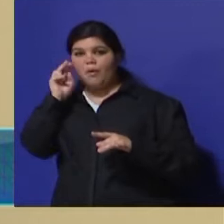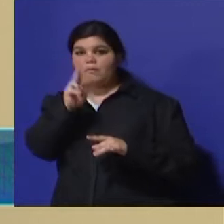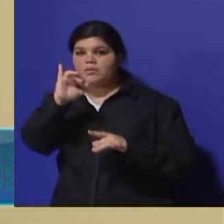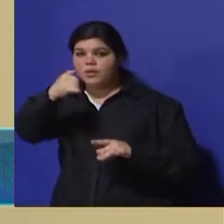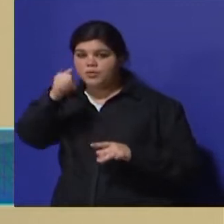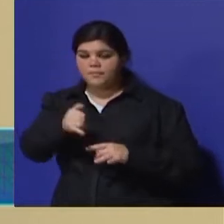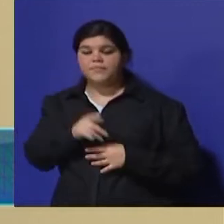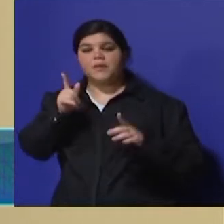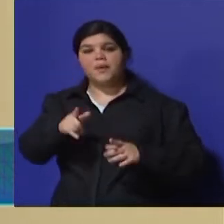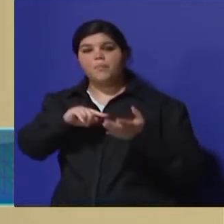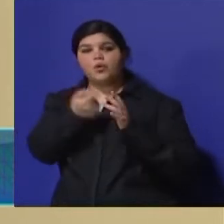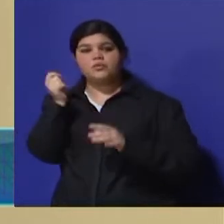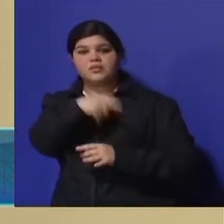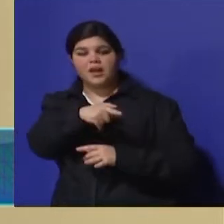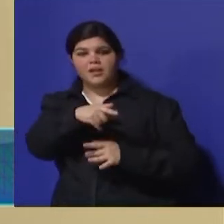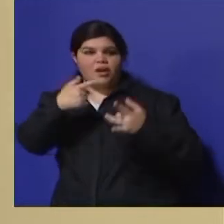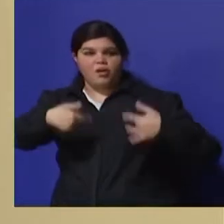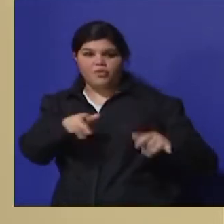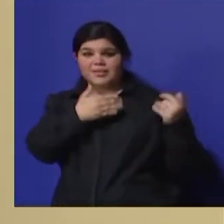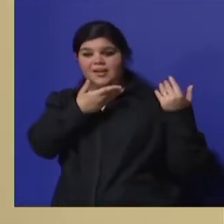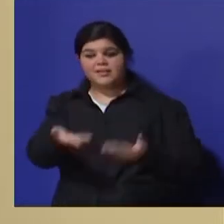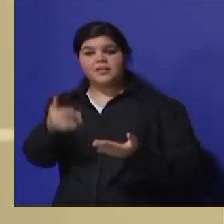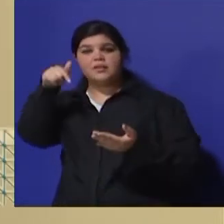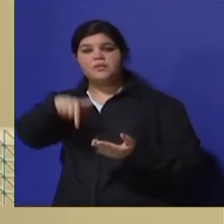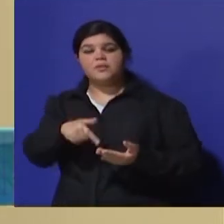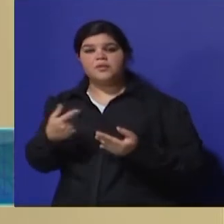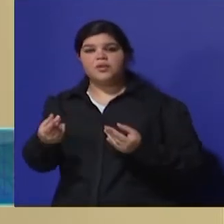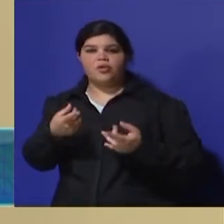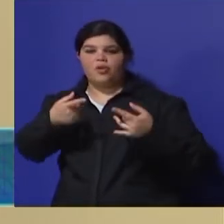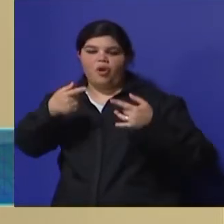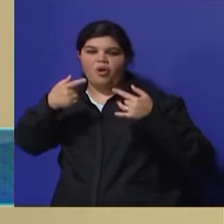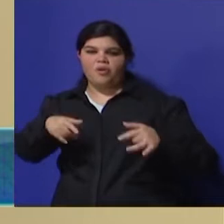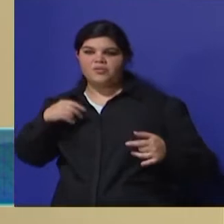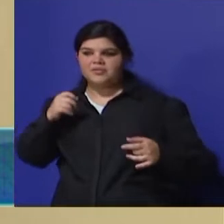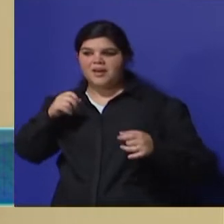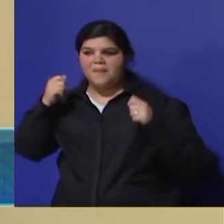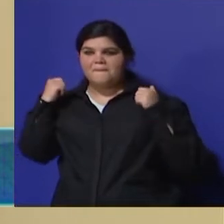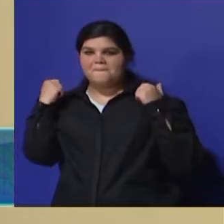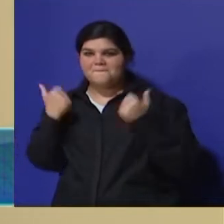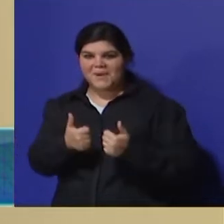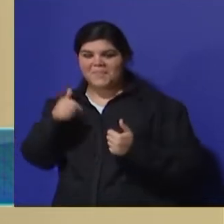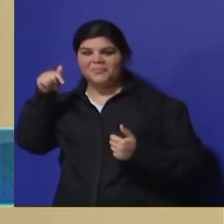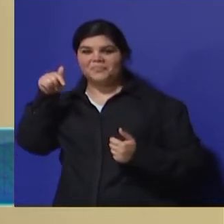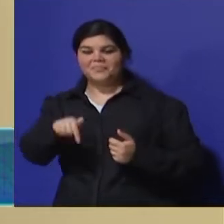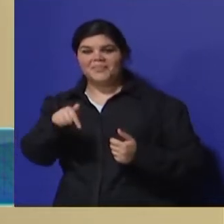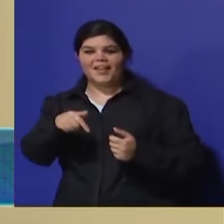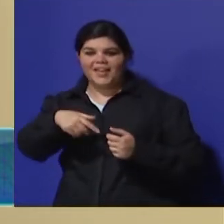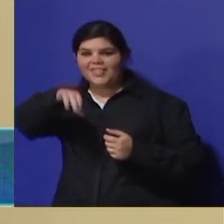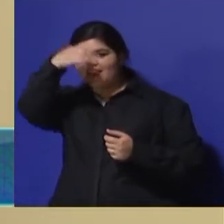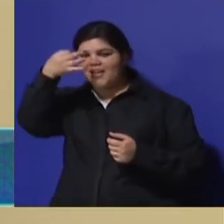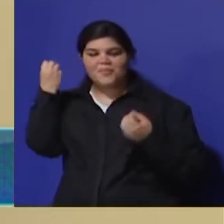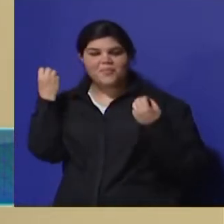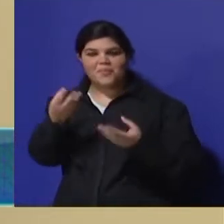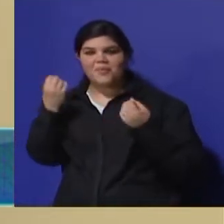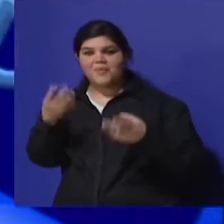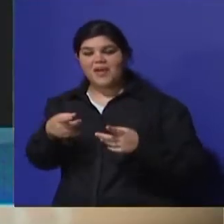provincia de Buenos Aires. Una de las ofertas que llega es Todo Piola, de Gustavo Tarrío. Realmente una de las mejores obras que vimos en la Fiesta Nacional